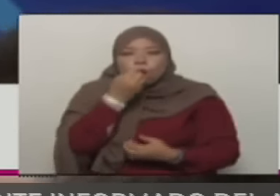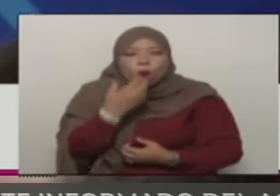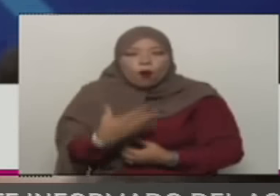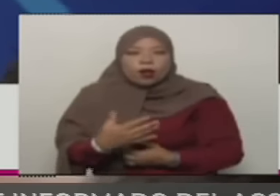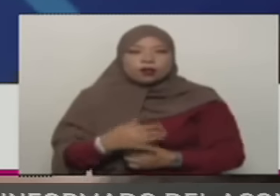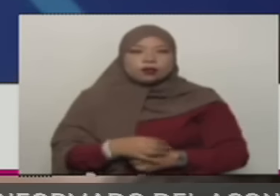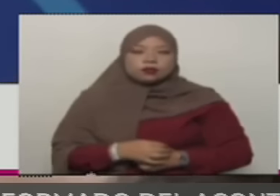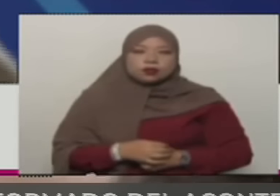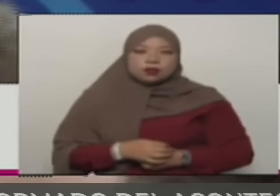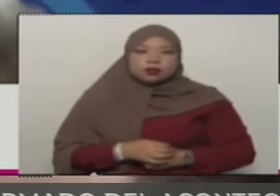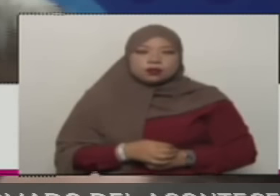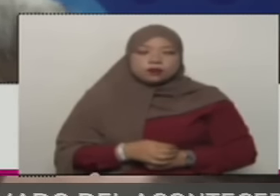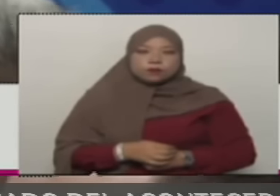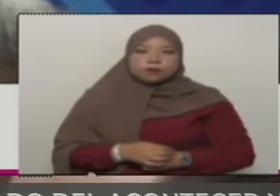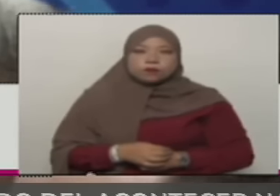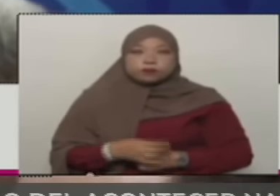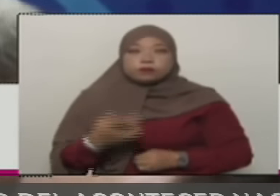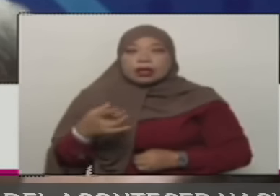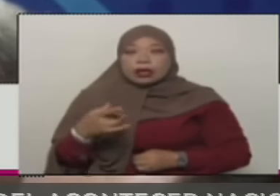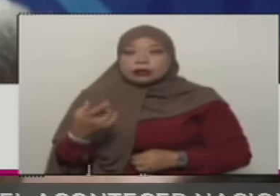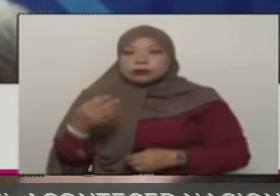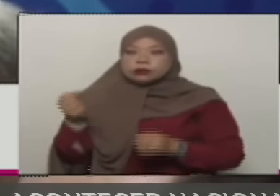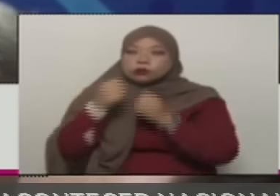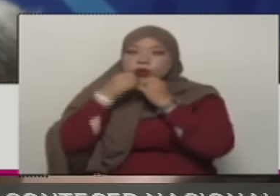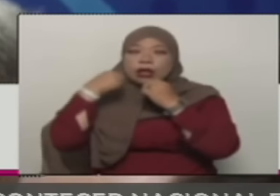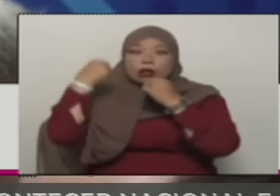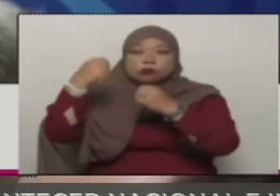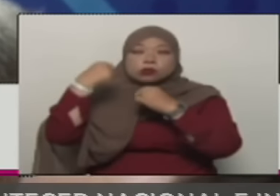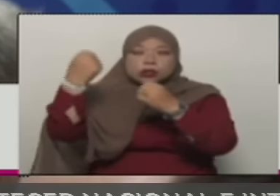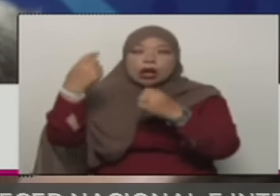generaciones que lucharon por este país